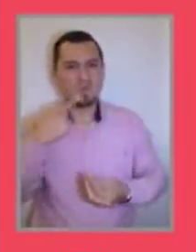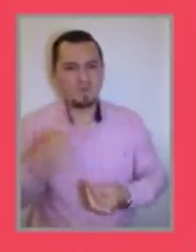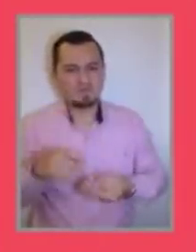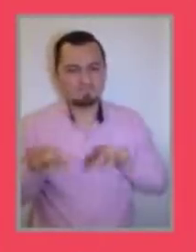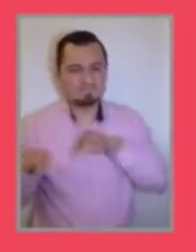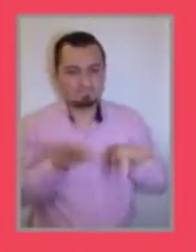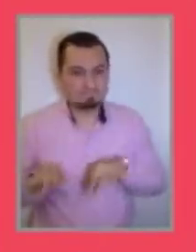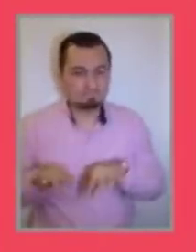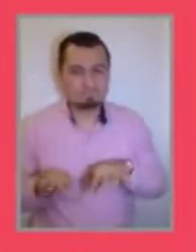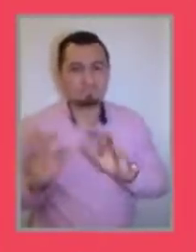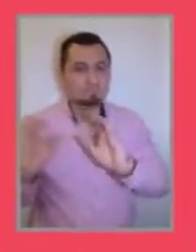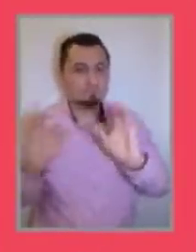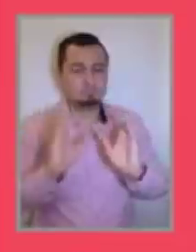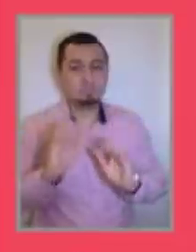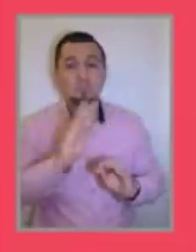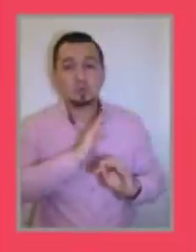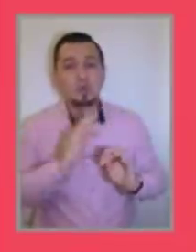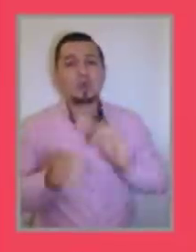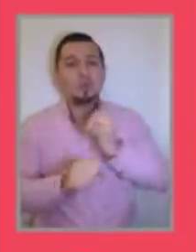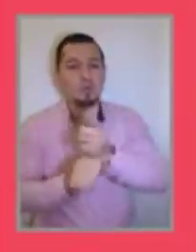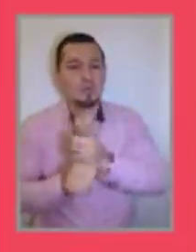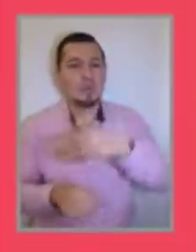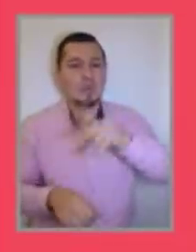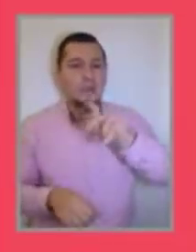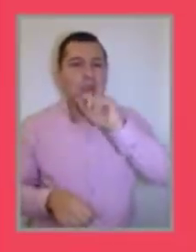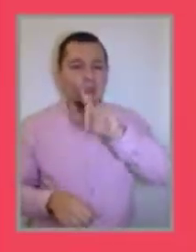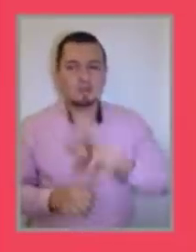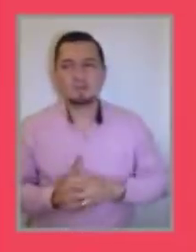haciendo nos ayude a encontrar a los que faltan en Jalisco.